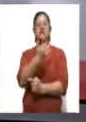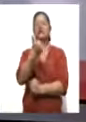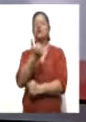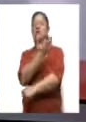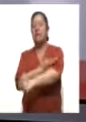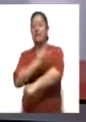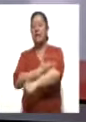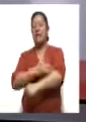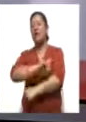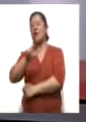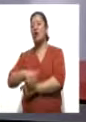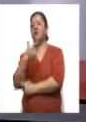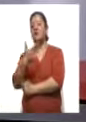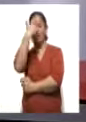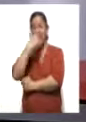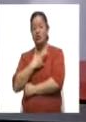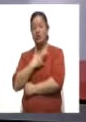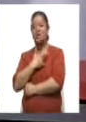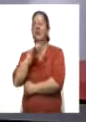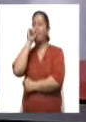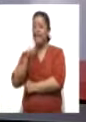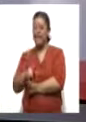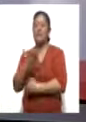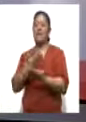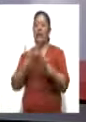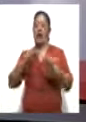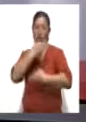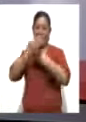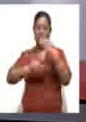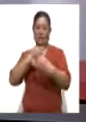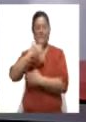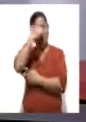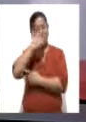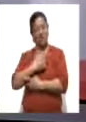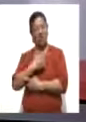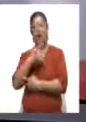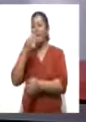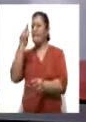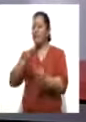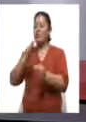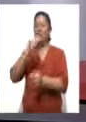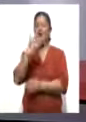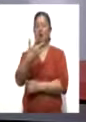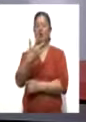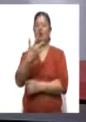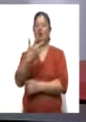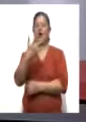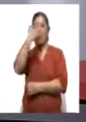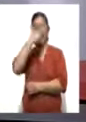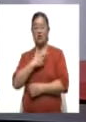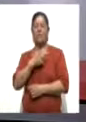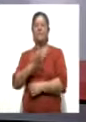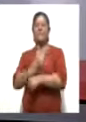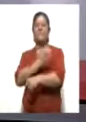de la tarde y 7 de la noche, así como la tercera emisión de Ahora Noticias en punto de las 20 horas con mi